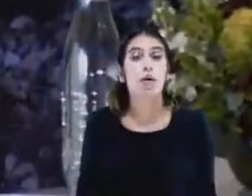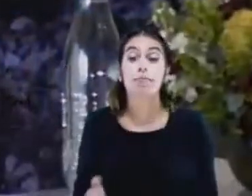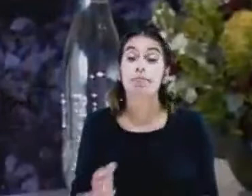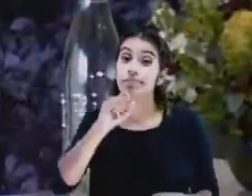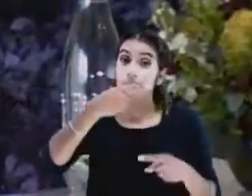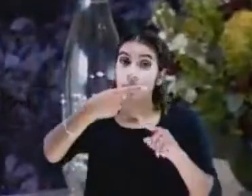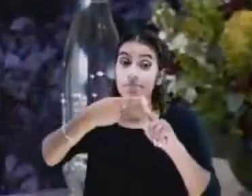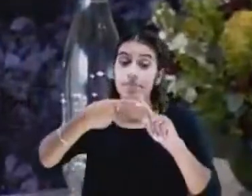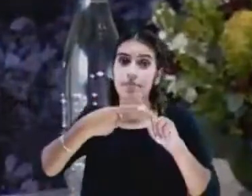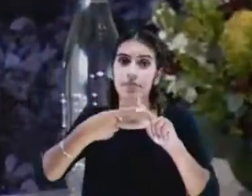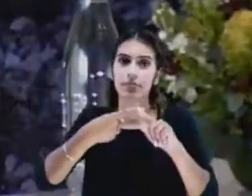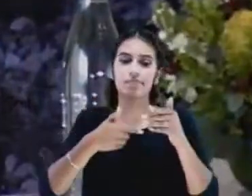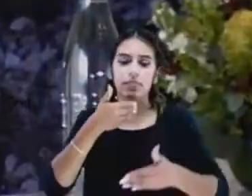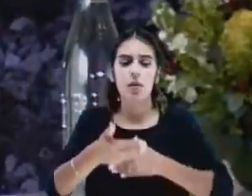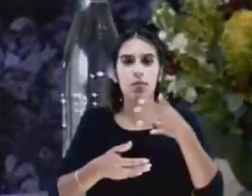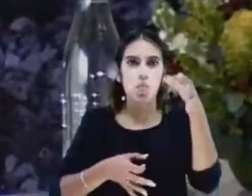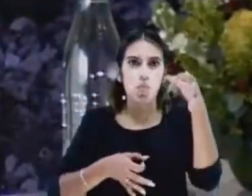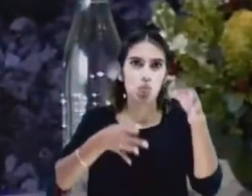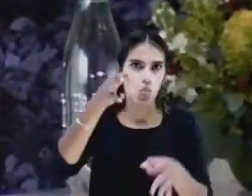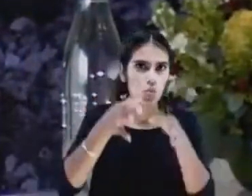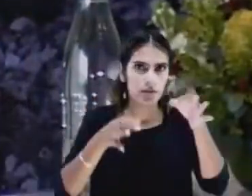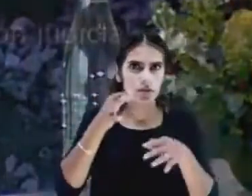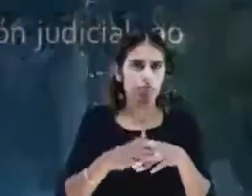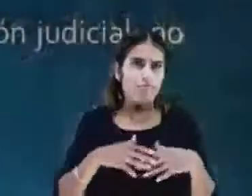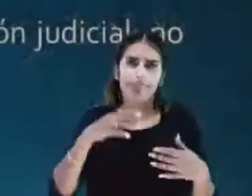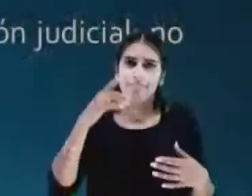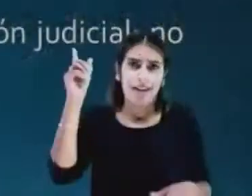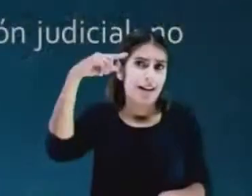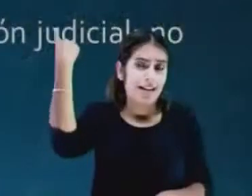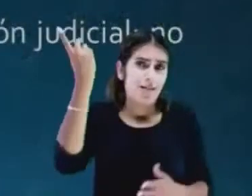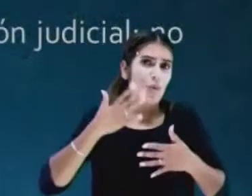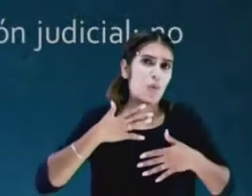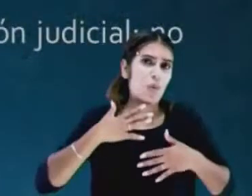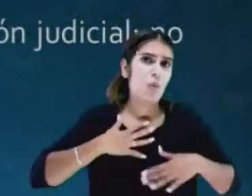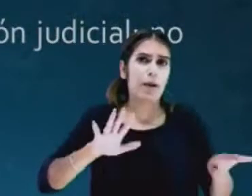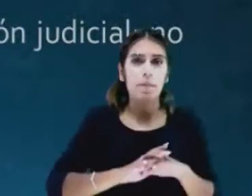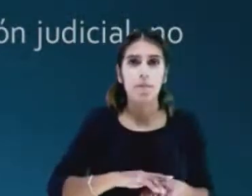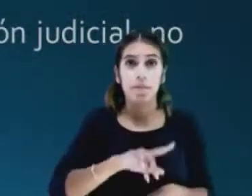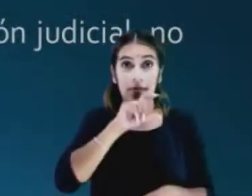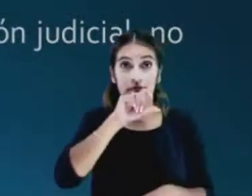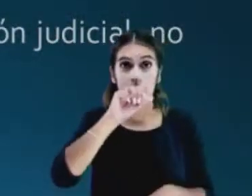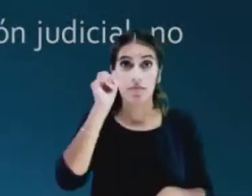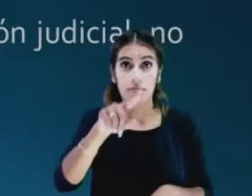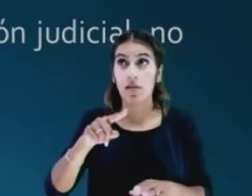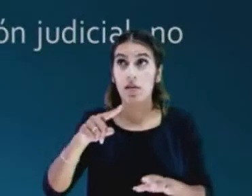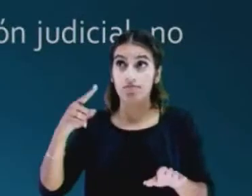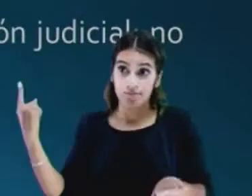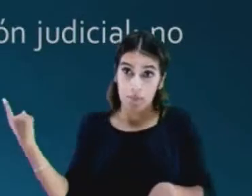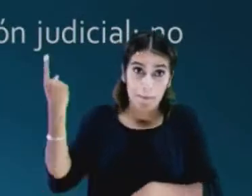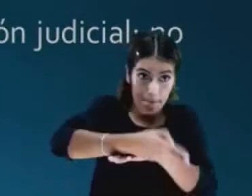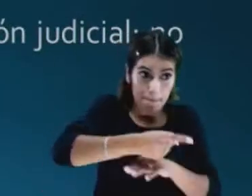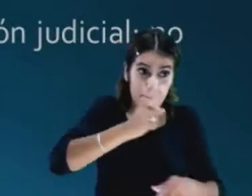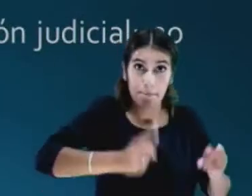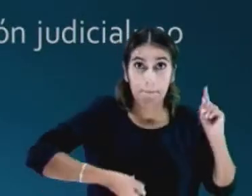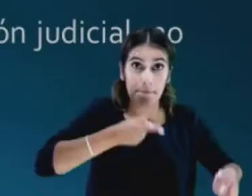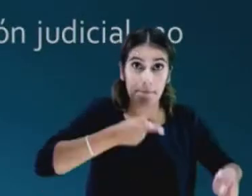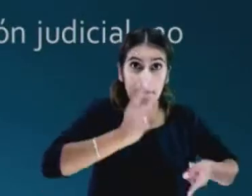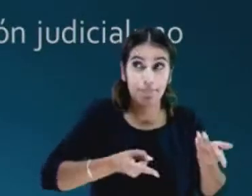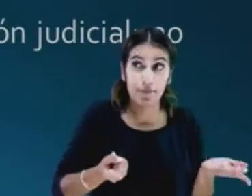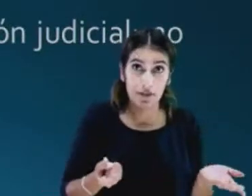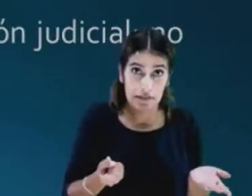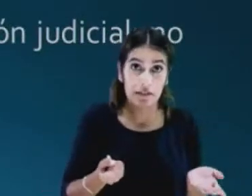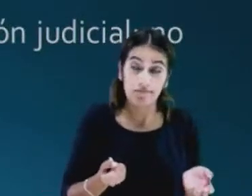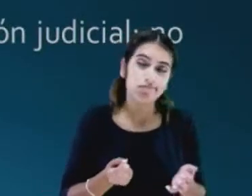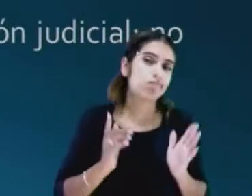judiciales de cualquier índole pregunta los arbitramento se estarían incluida y son procesos judiciales